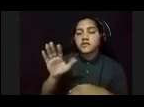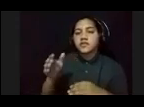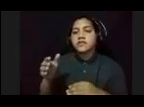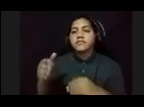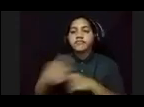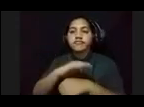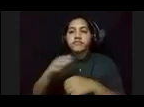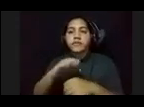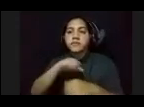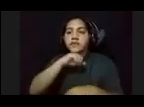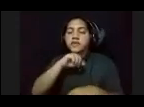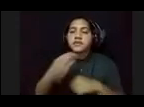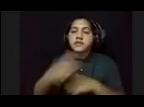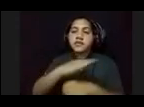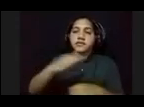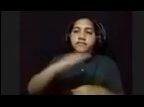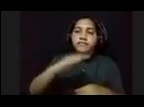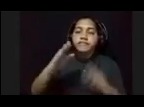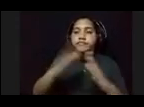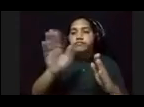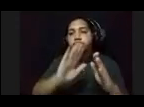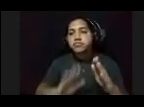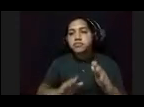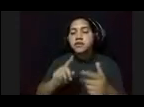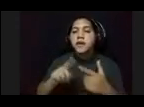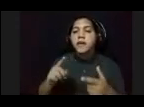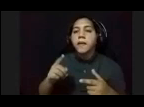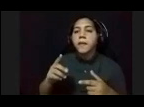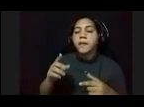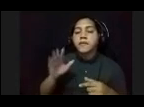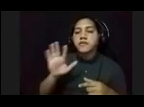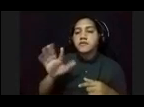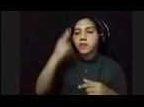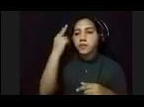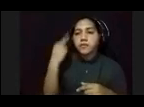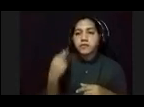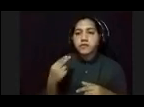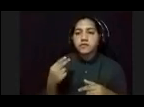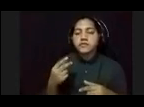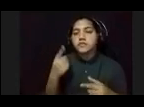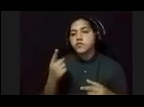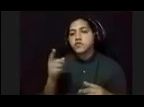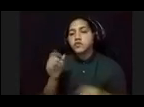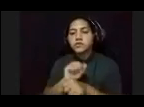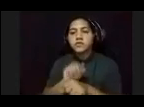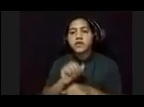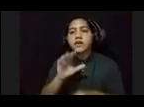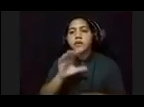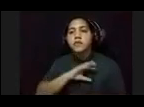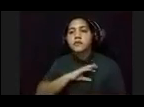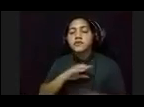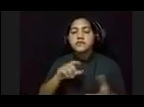barberos, laborando 3 de ellos en una barbería, 1 en un cuartel de la policía y otro